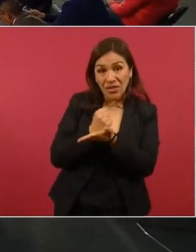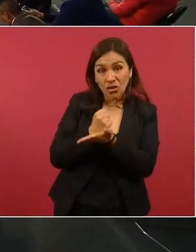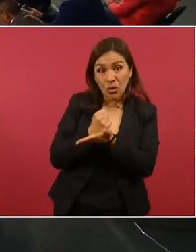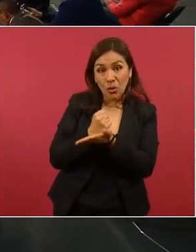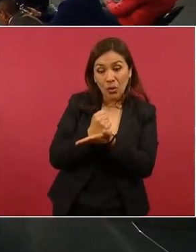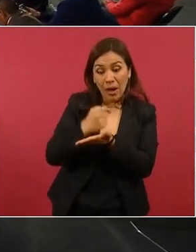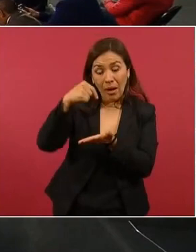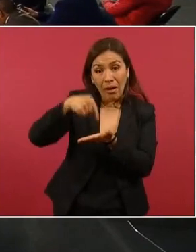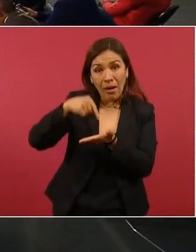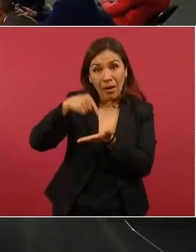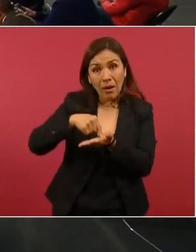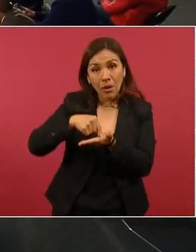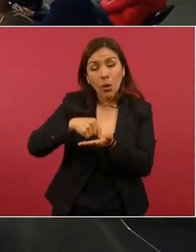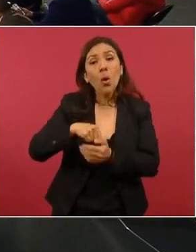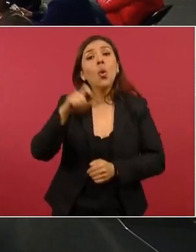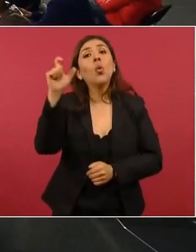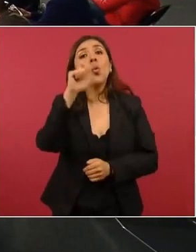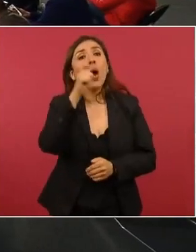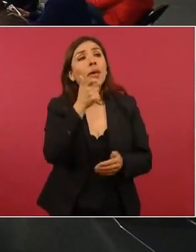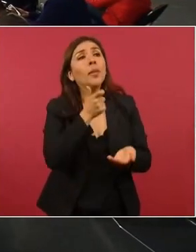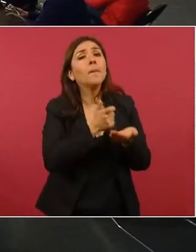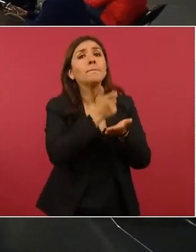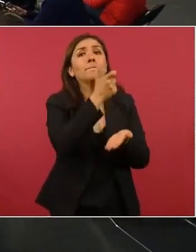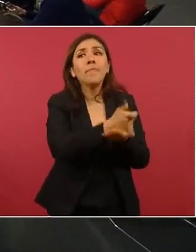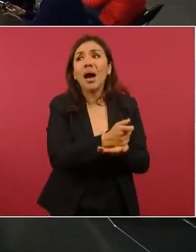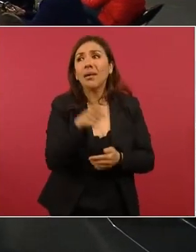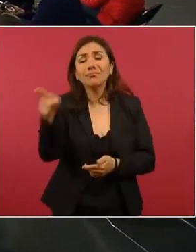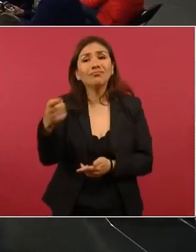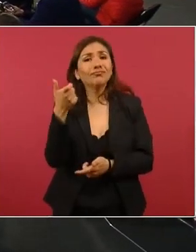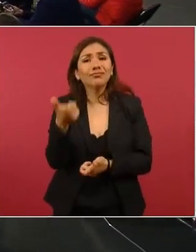que no tiene para pagar.